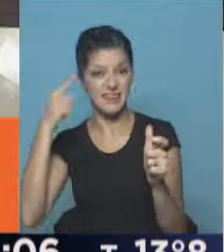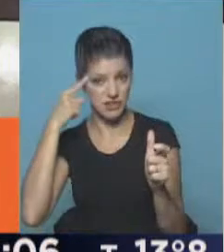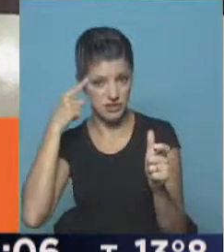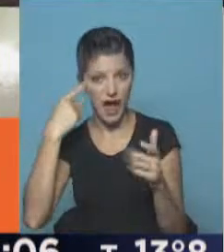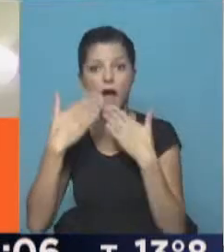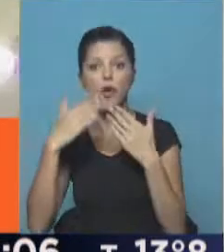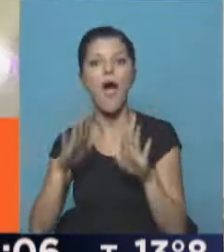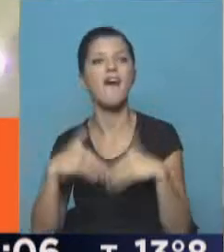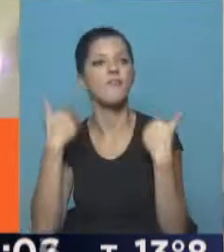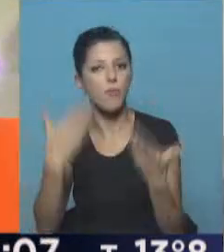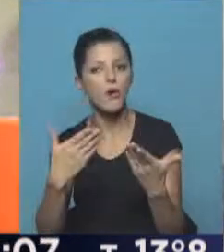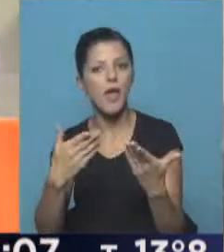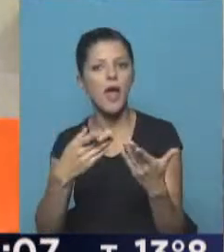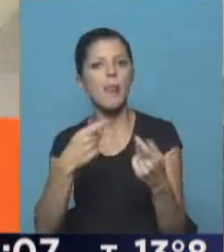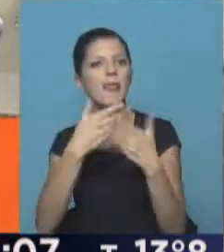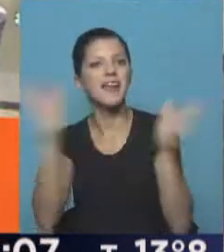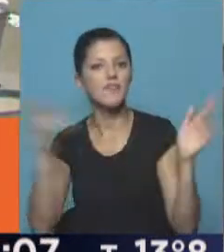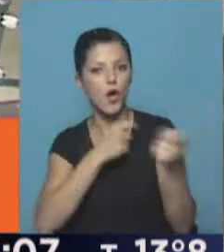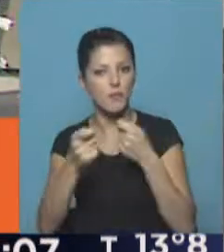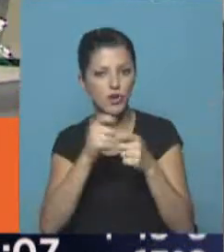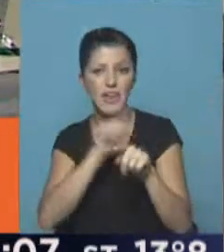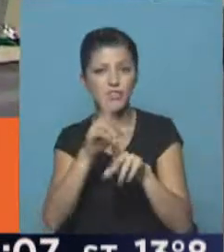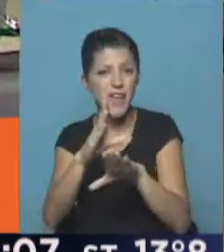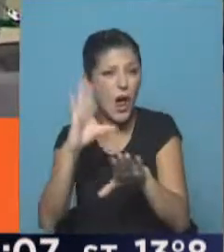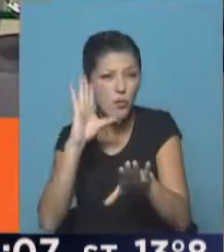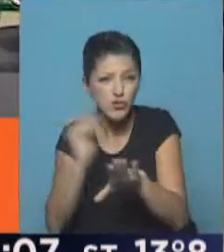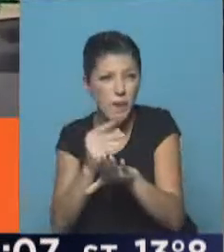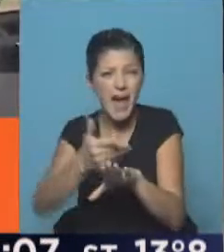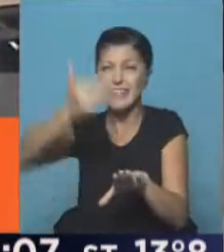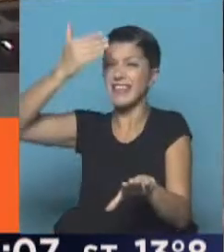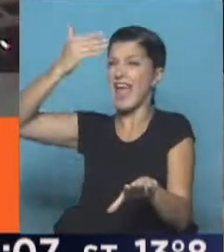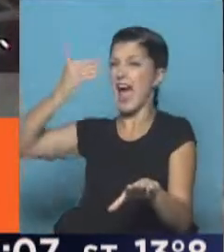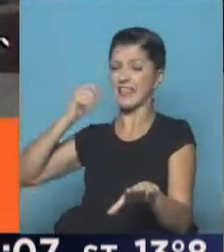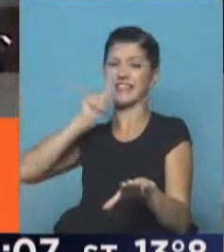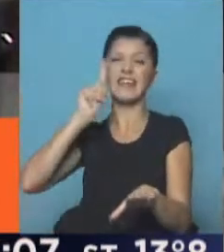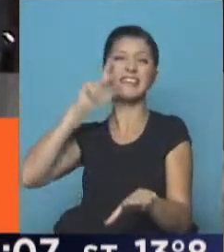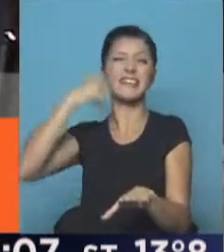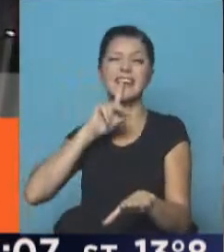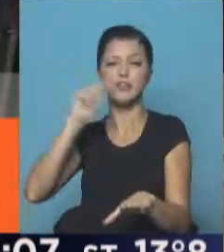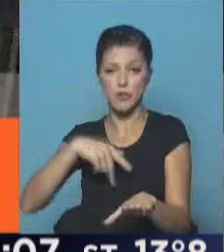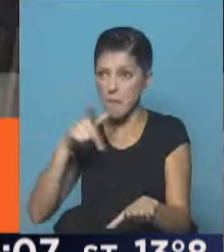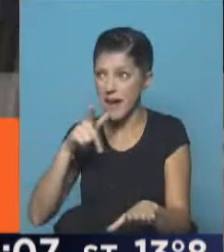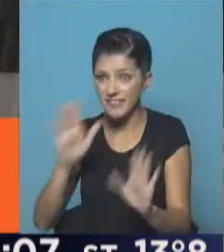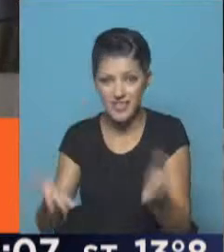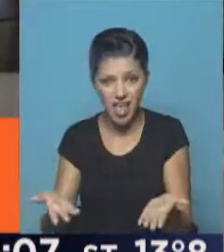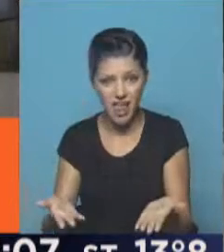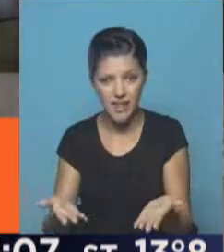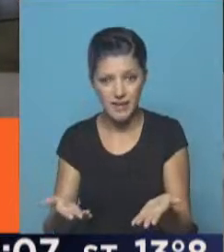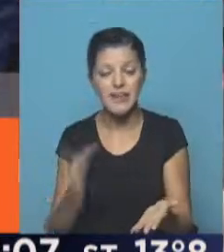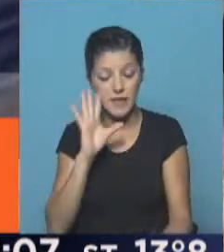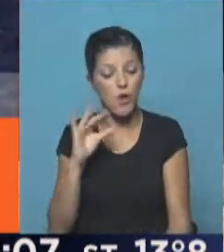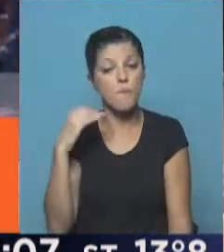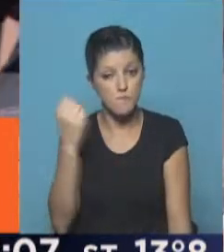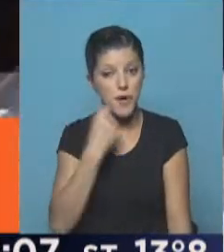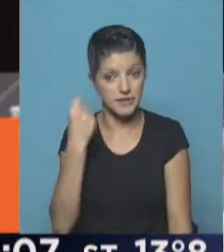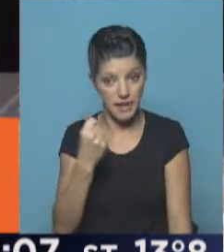libre comercio que no escuchábamos desde la época de Clinton. Sí. Parecía Clinton, ¿eh? Realmente era muy notable. Entonces es cierto